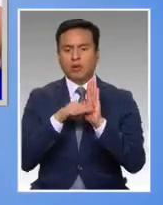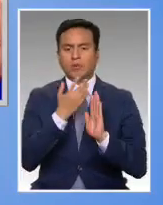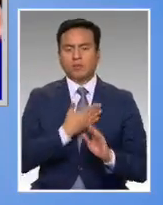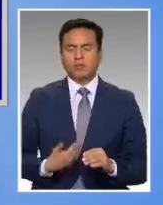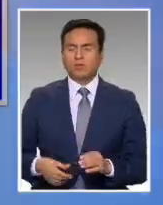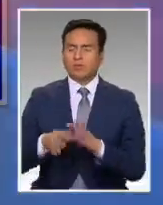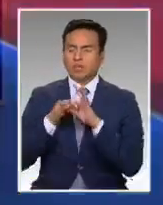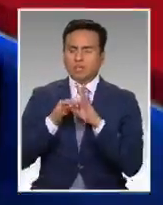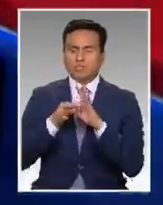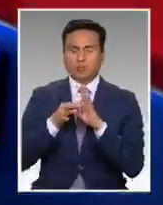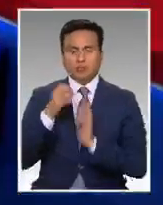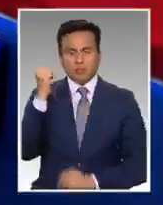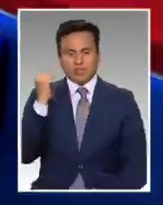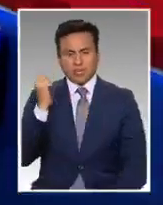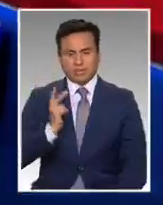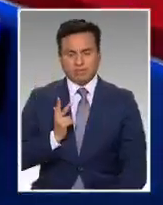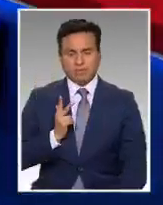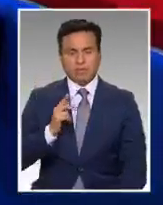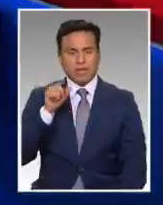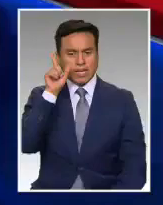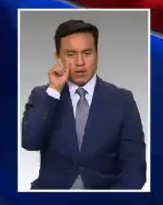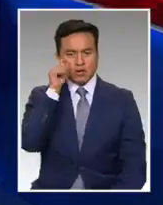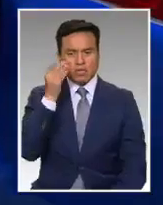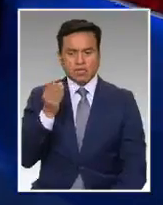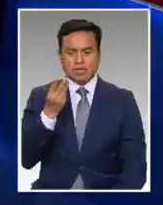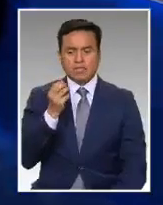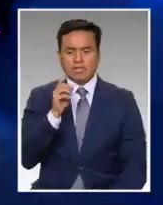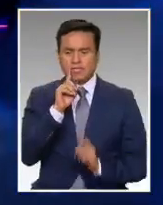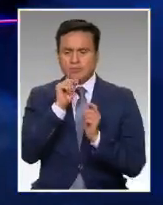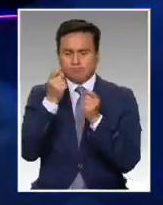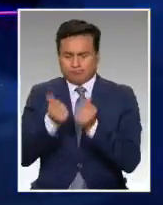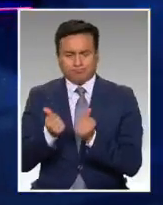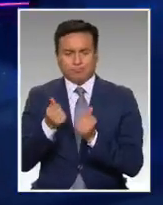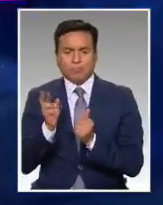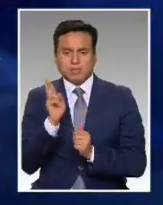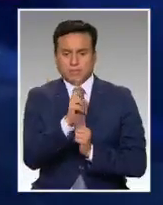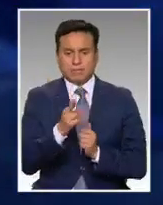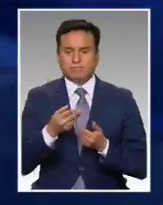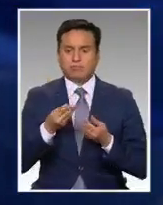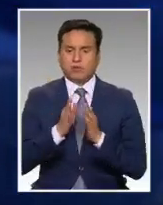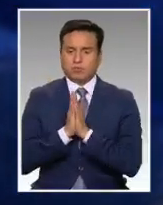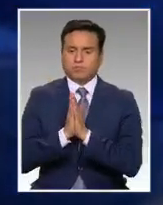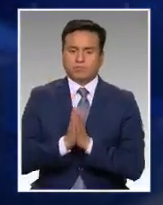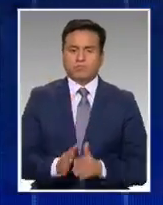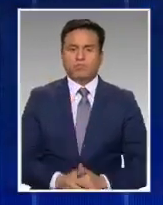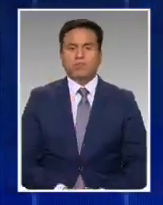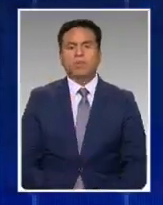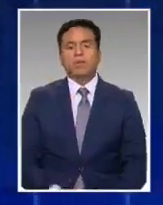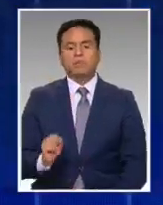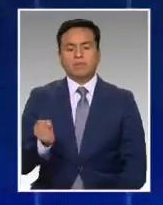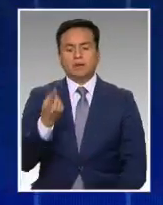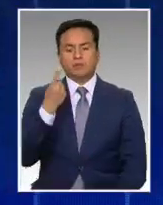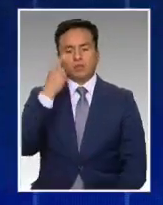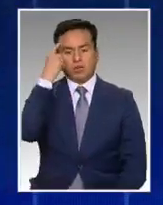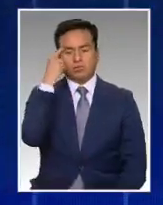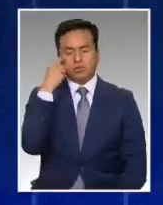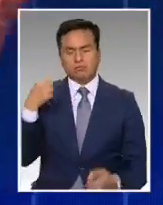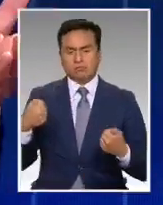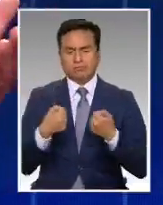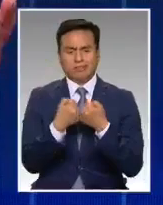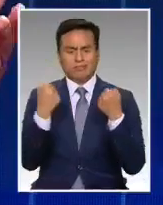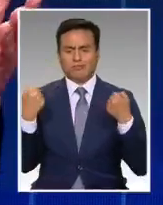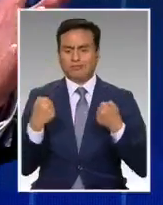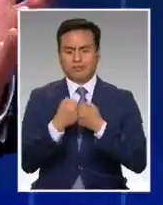muchas gracias señor piñera alejandro villén sus 30 segundos por favor primero yo creo que las contradicciones